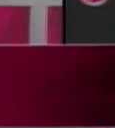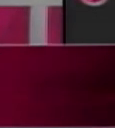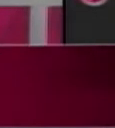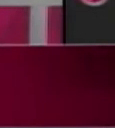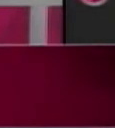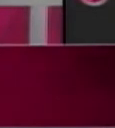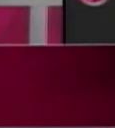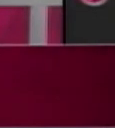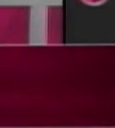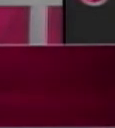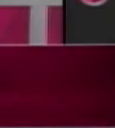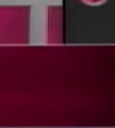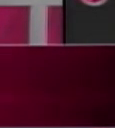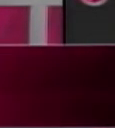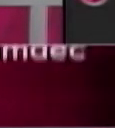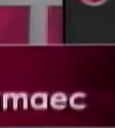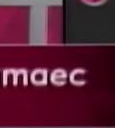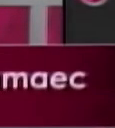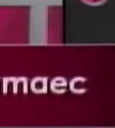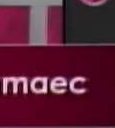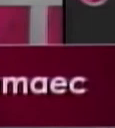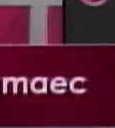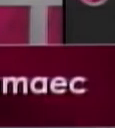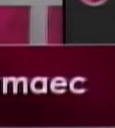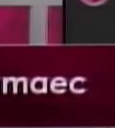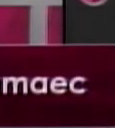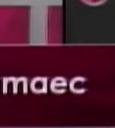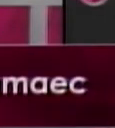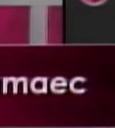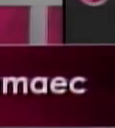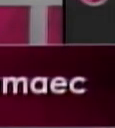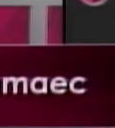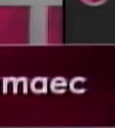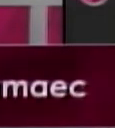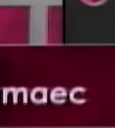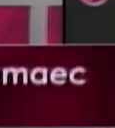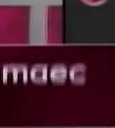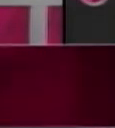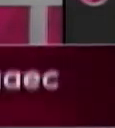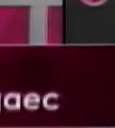chequear todas y cada una de las notas que salen en nuestro programa y pueden seguirnos también en Twitter, en @enbogaes.